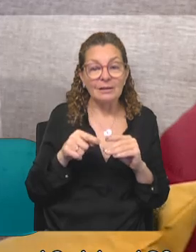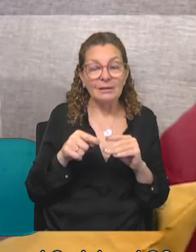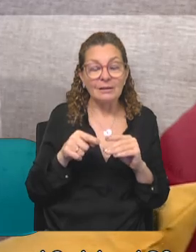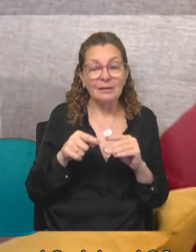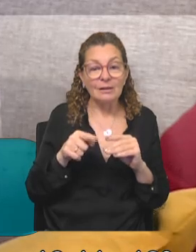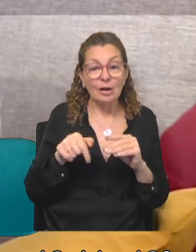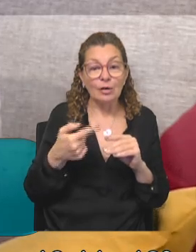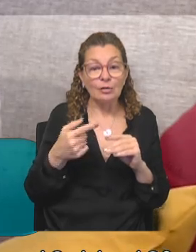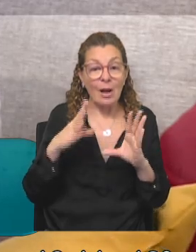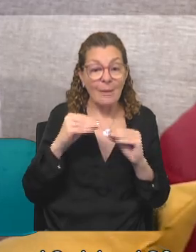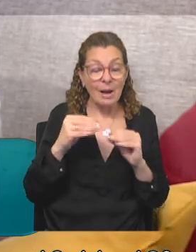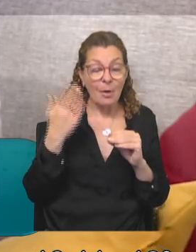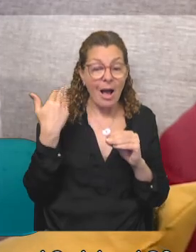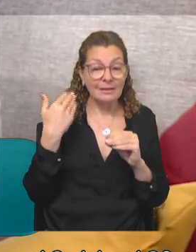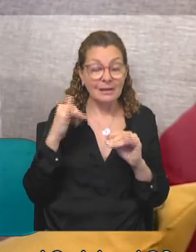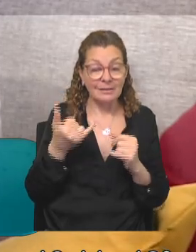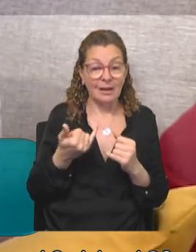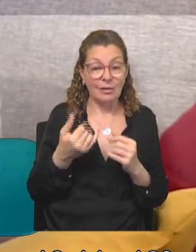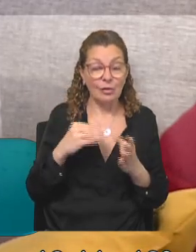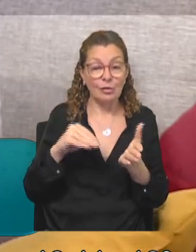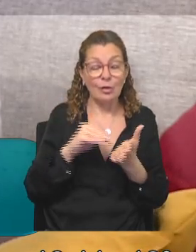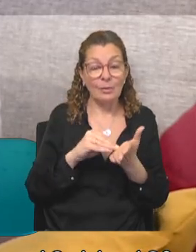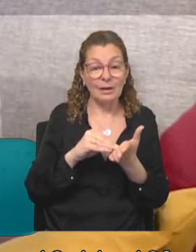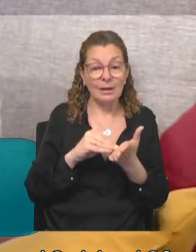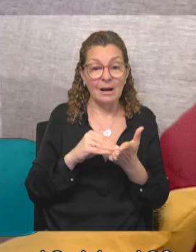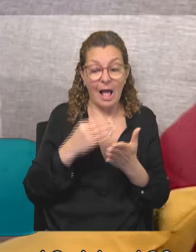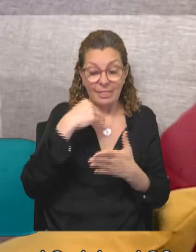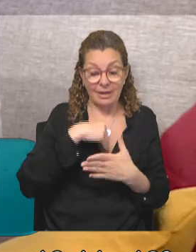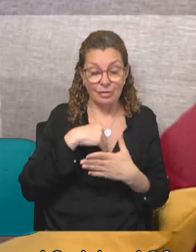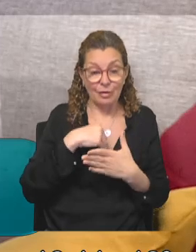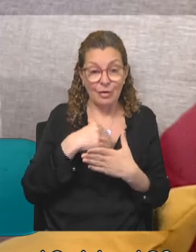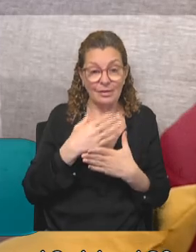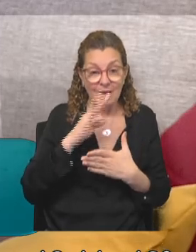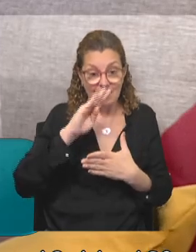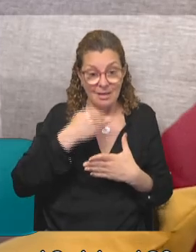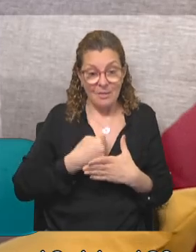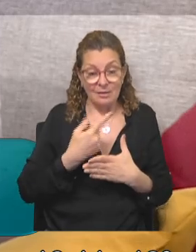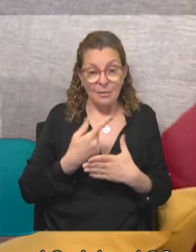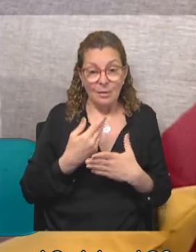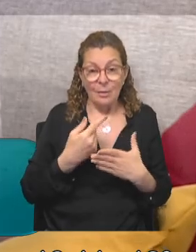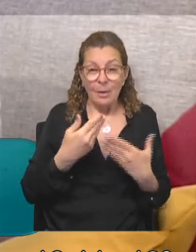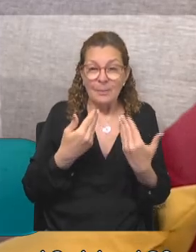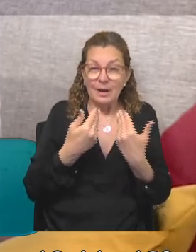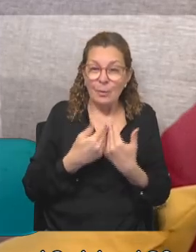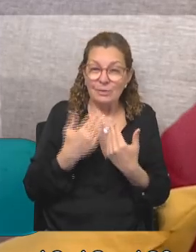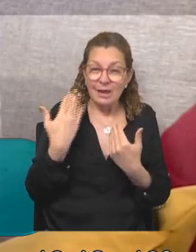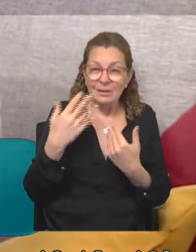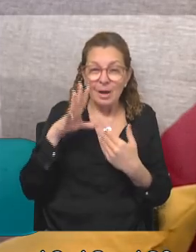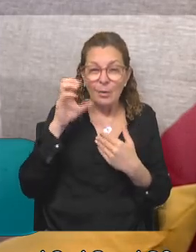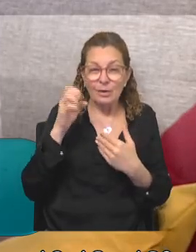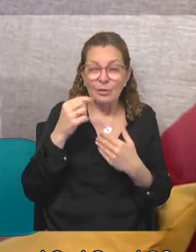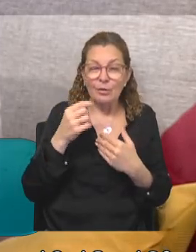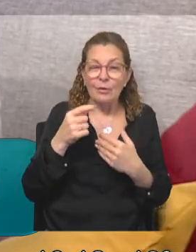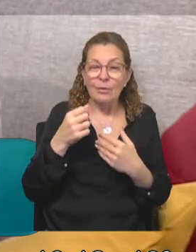en otras columnas pasadas, cuando hablamos sobre el valor de la autoestima, y me acuerdo, Maxi nos hacía una pregunta, recuerdo bien, sobre,